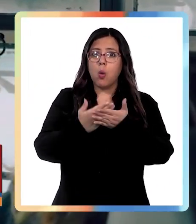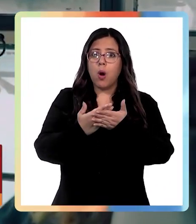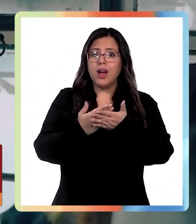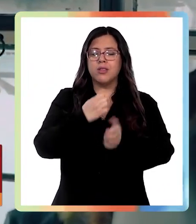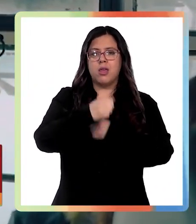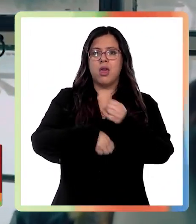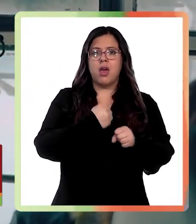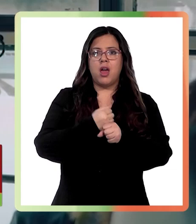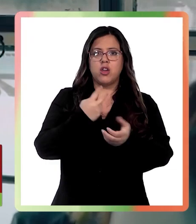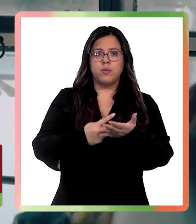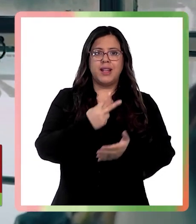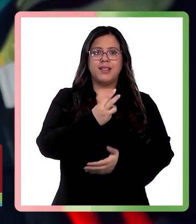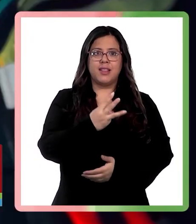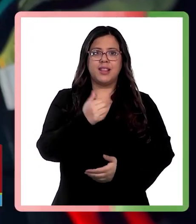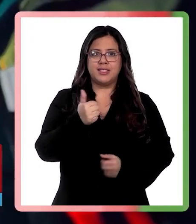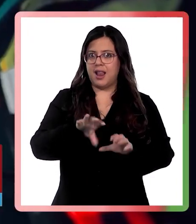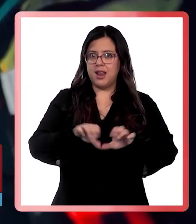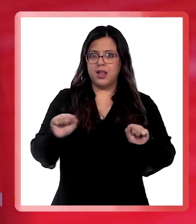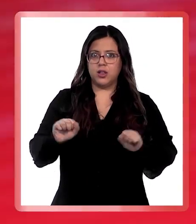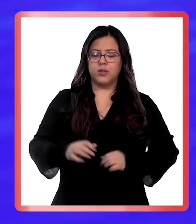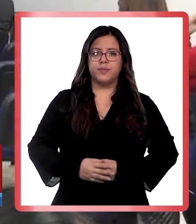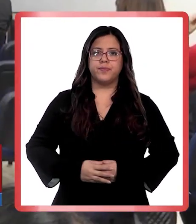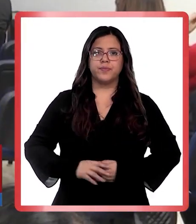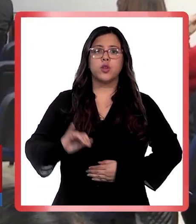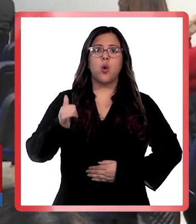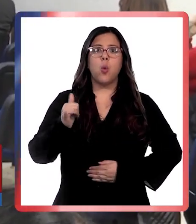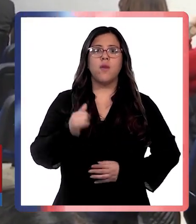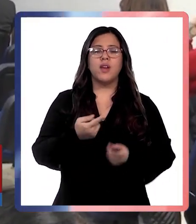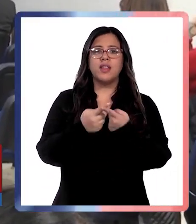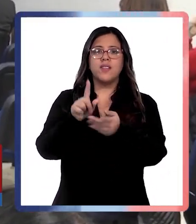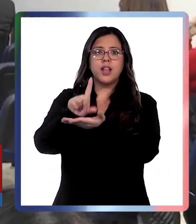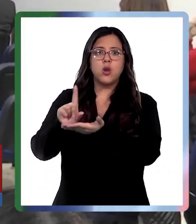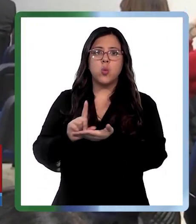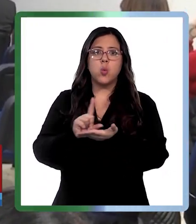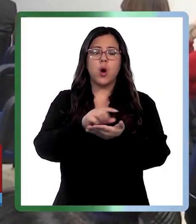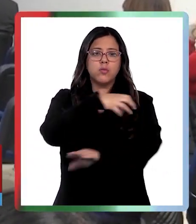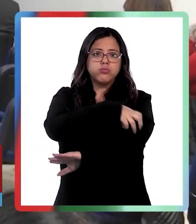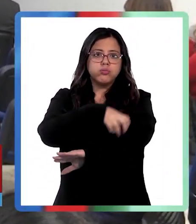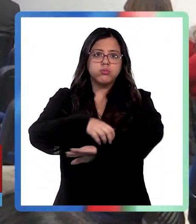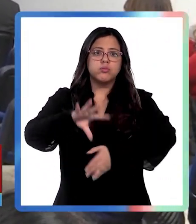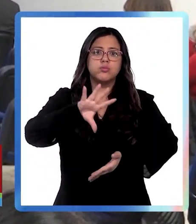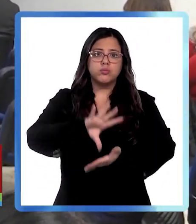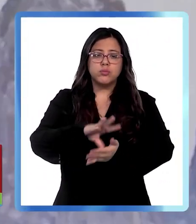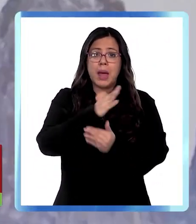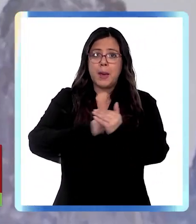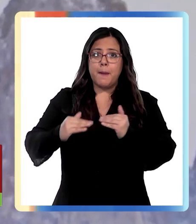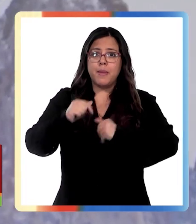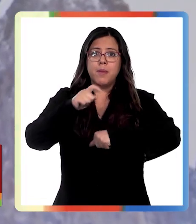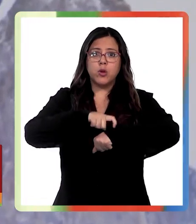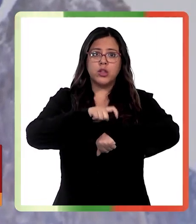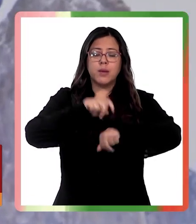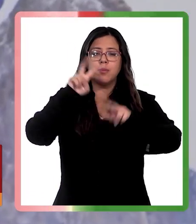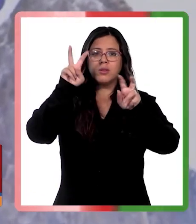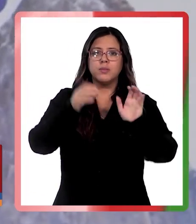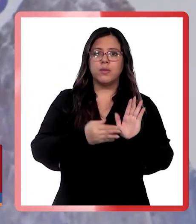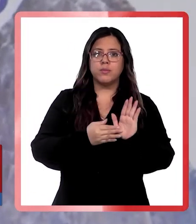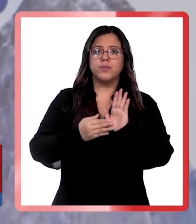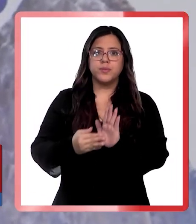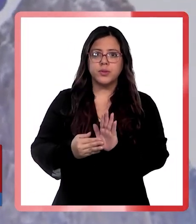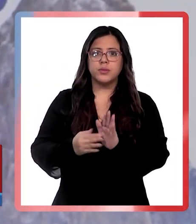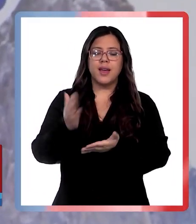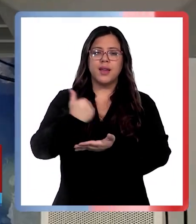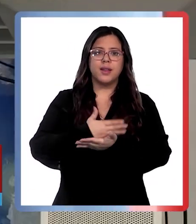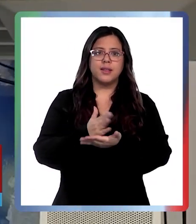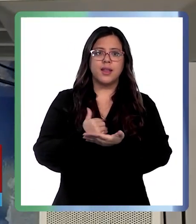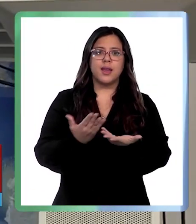estará funcionando para 2036. Este jueves, en distintos puntos del país, se realizó de manera simultánea la